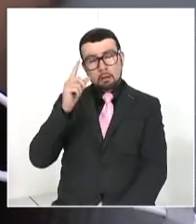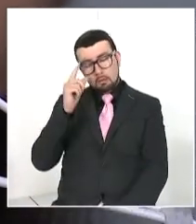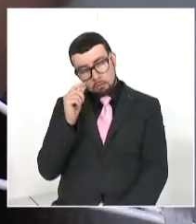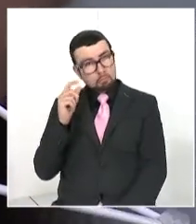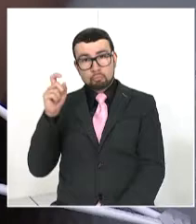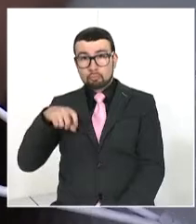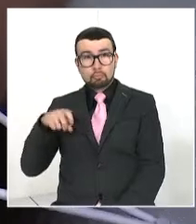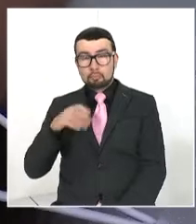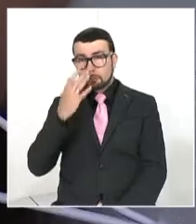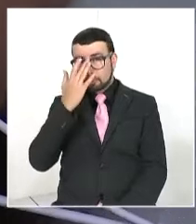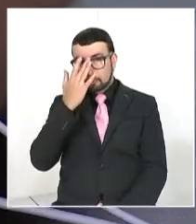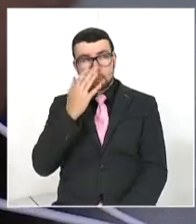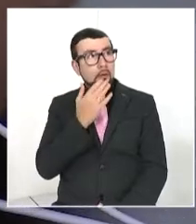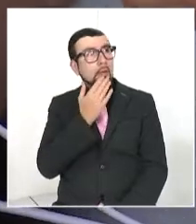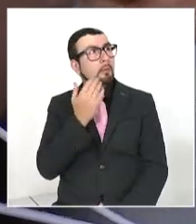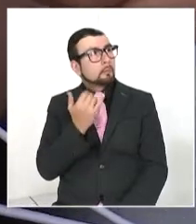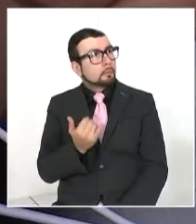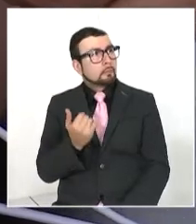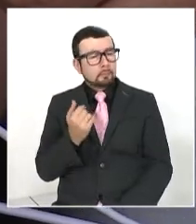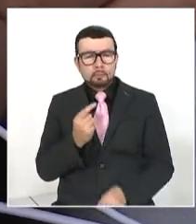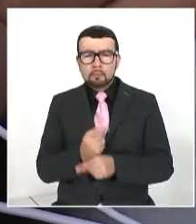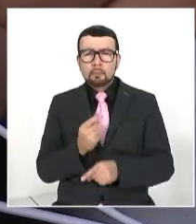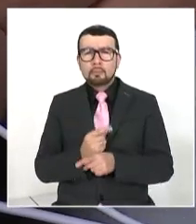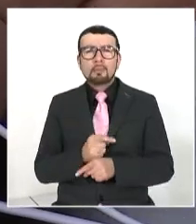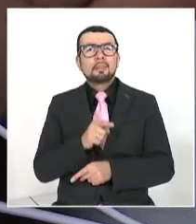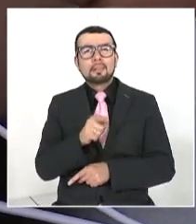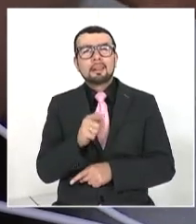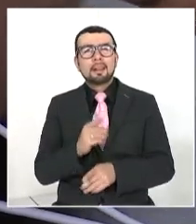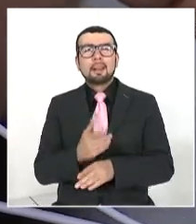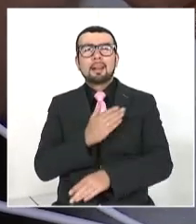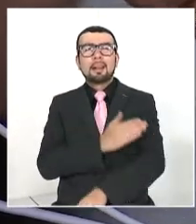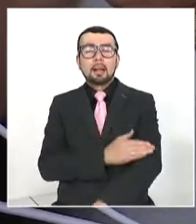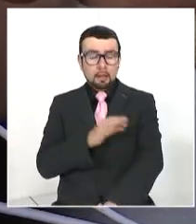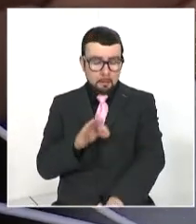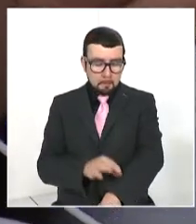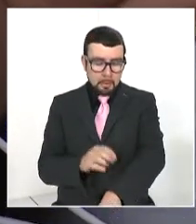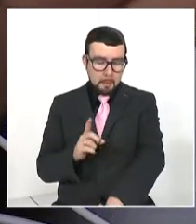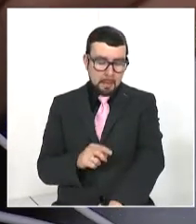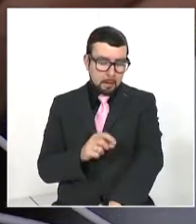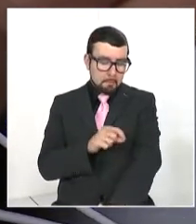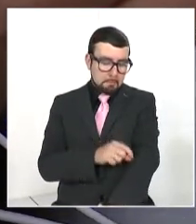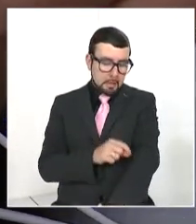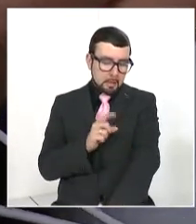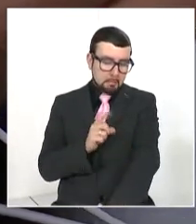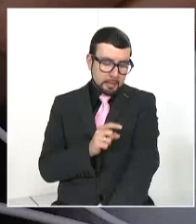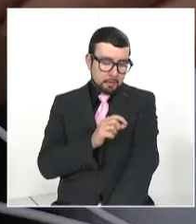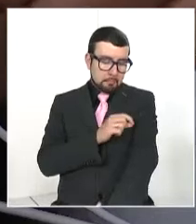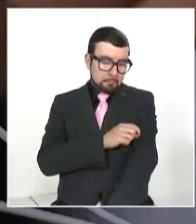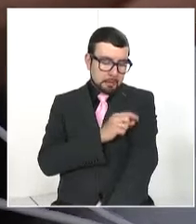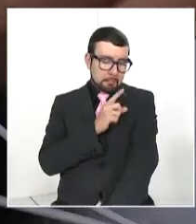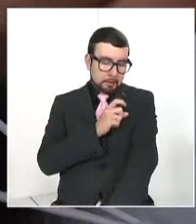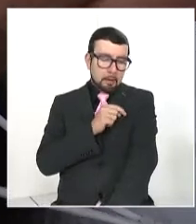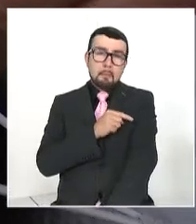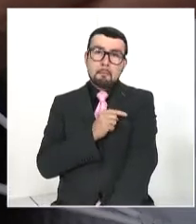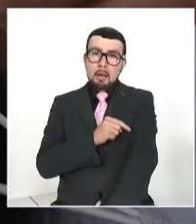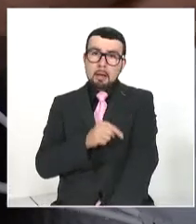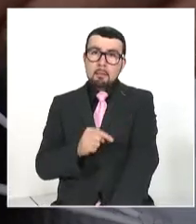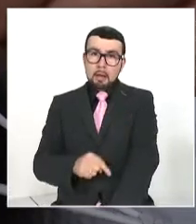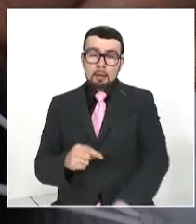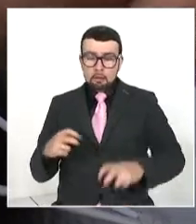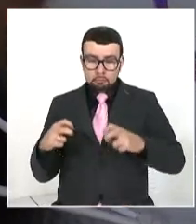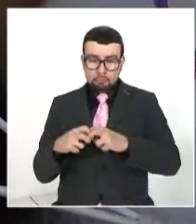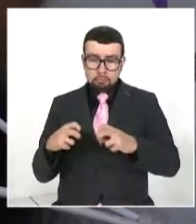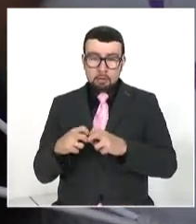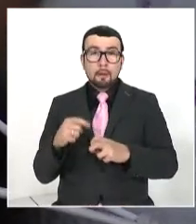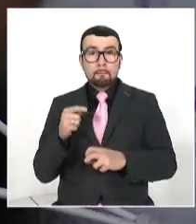la electroacupuntura. Lo que hacemos era, como les explicaba en gran parte del inicio del programa, que el dolor viaja por